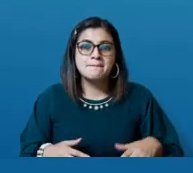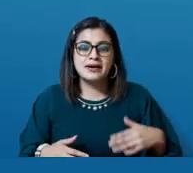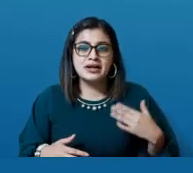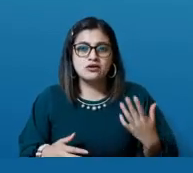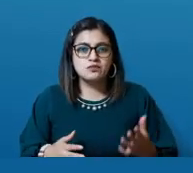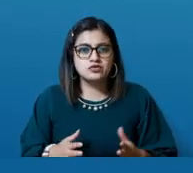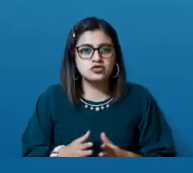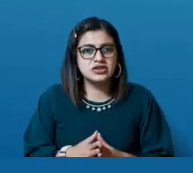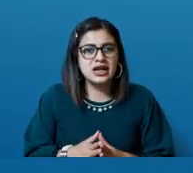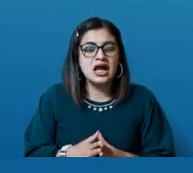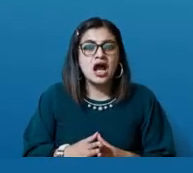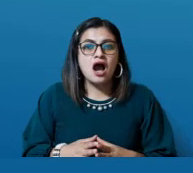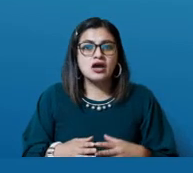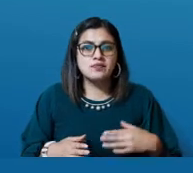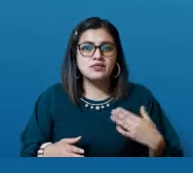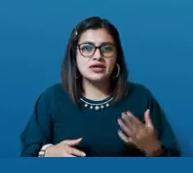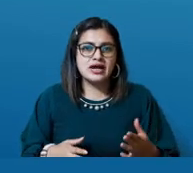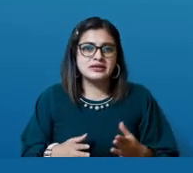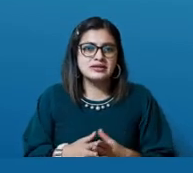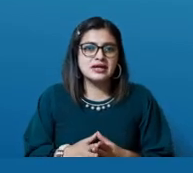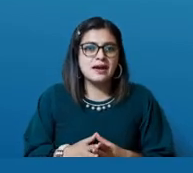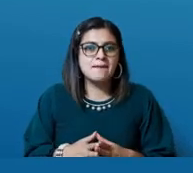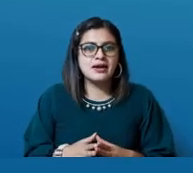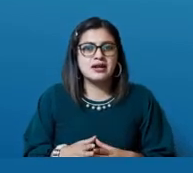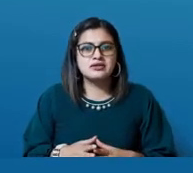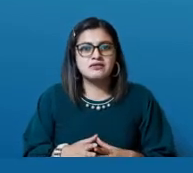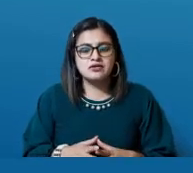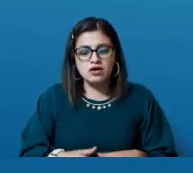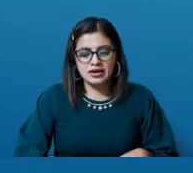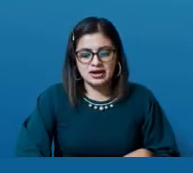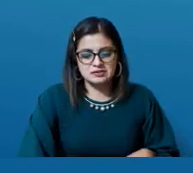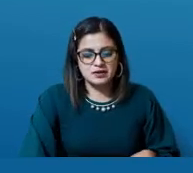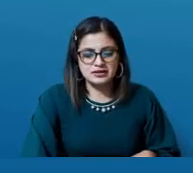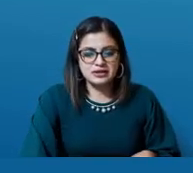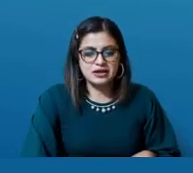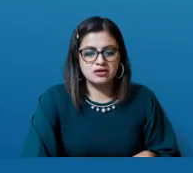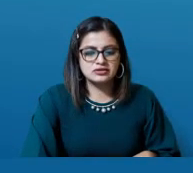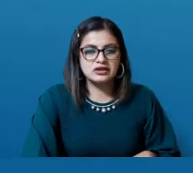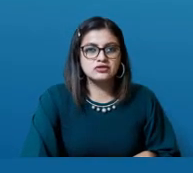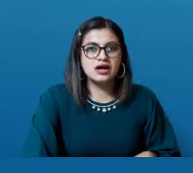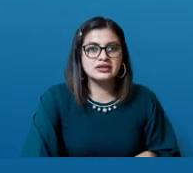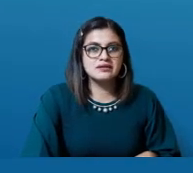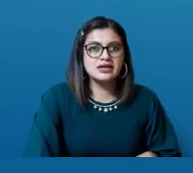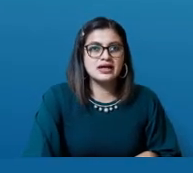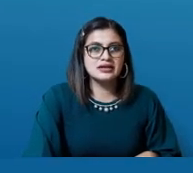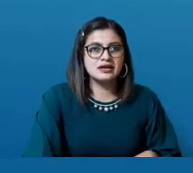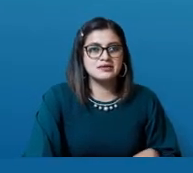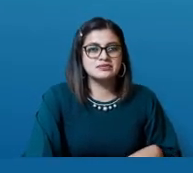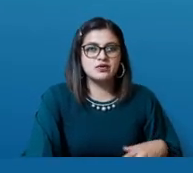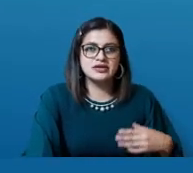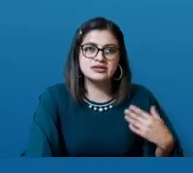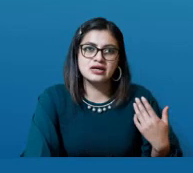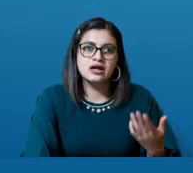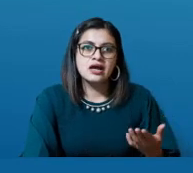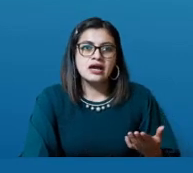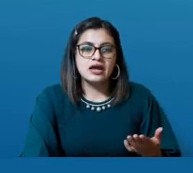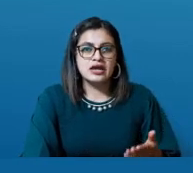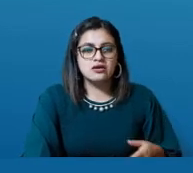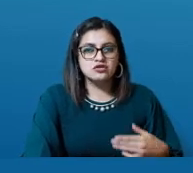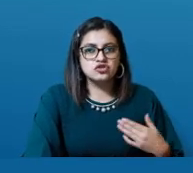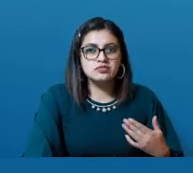especie para el grupo social, aunque pudiera tenerla para el individuo que las practica. O sea, son actividades que también pueden